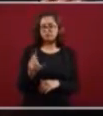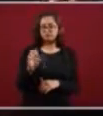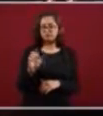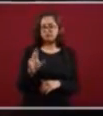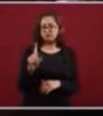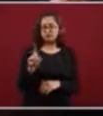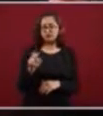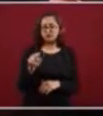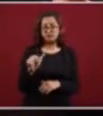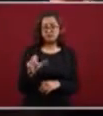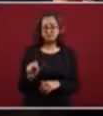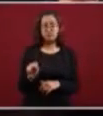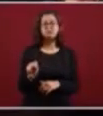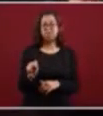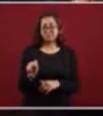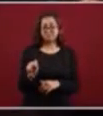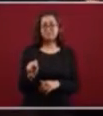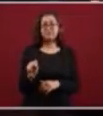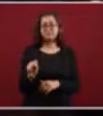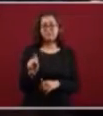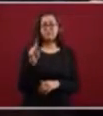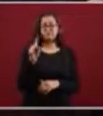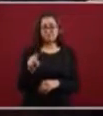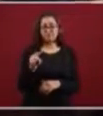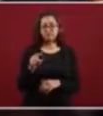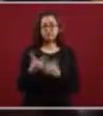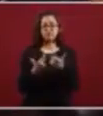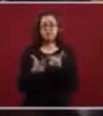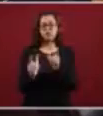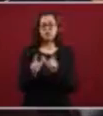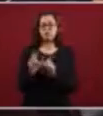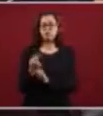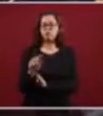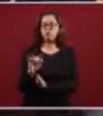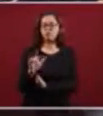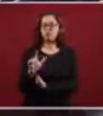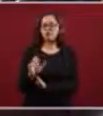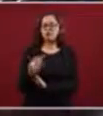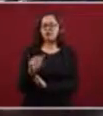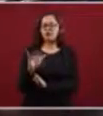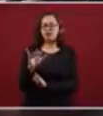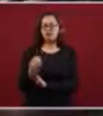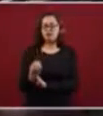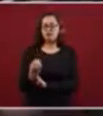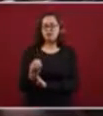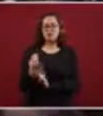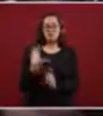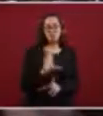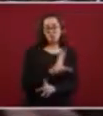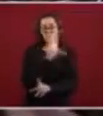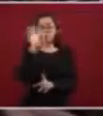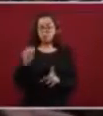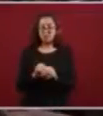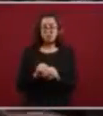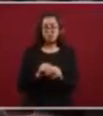Cárdenas, sí, de Milén, no alcanzó a conocer todos los